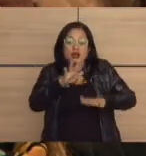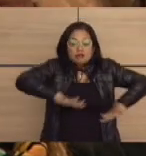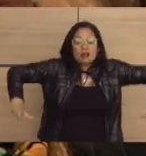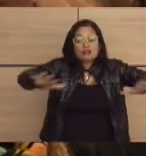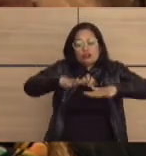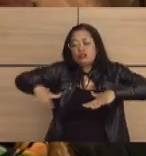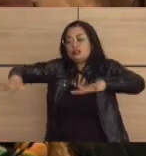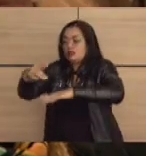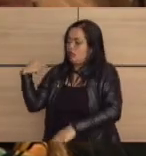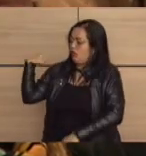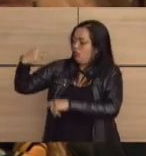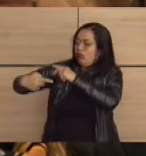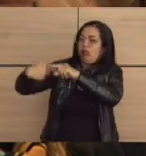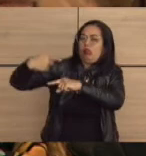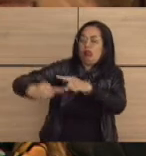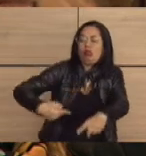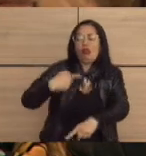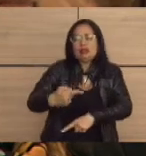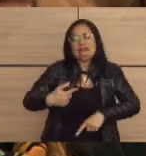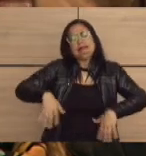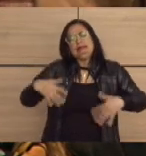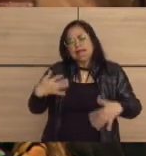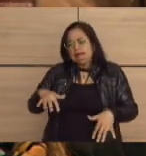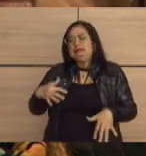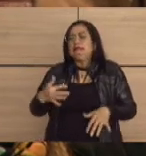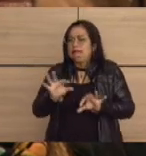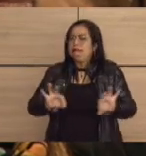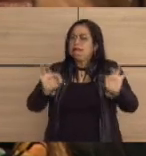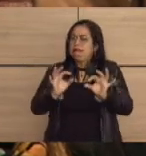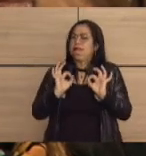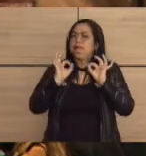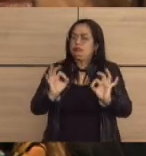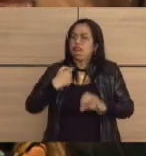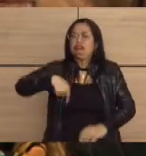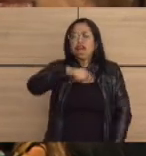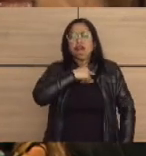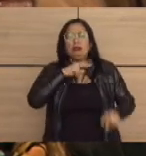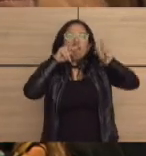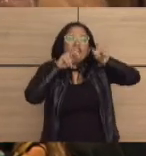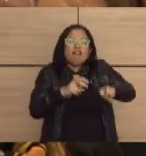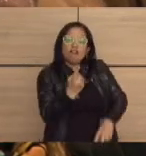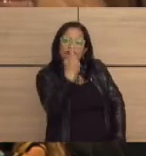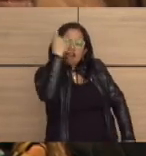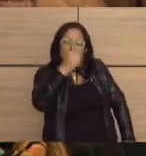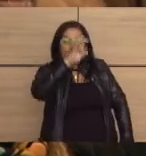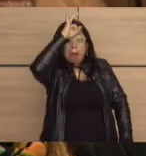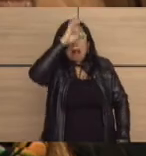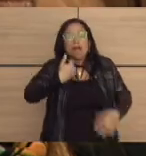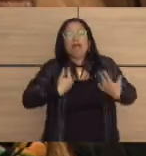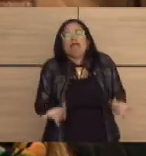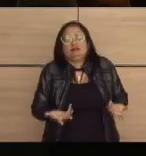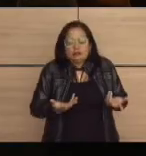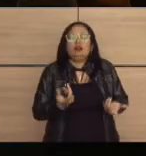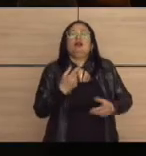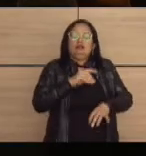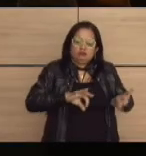milenios, ¿cuántos secretos no tendrán de lo que es ese territorio y que nosotros seguimos ignorando? Porque nosotros no acabamos de ser